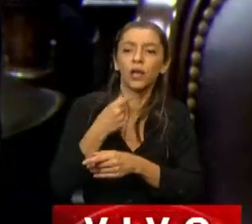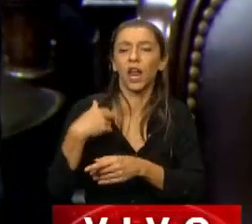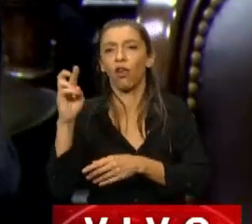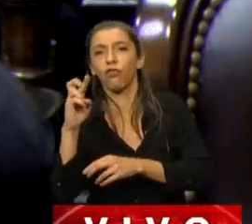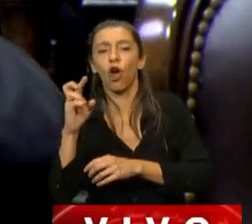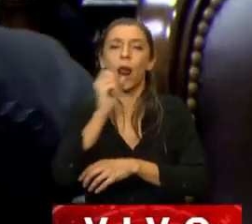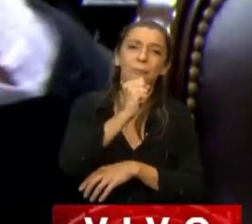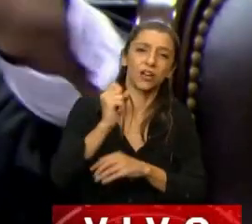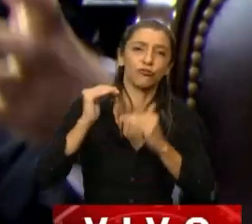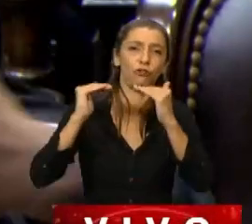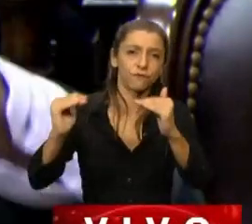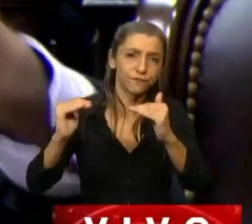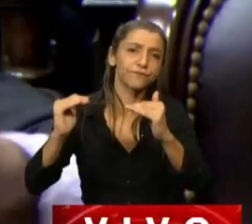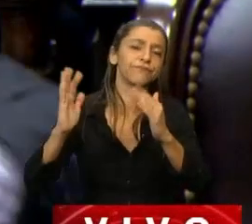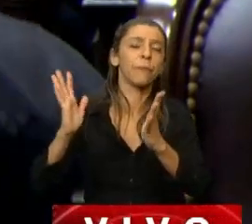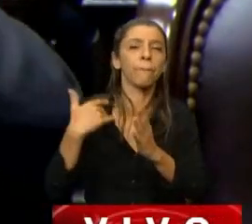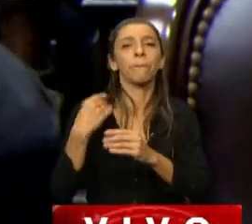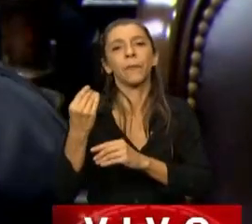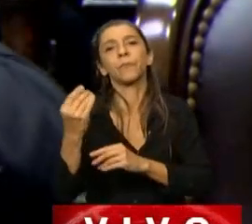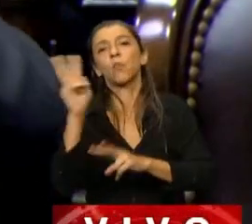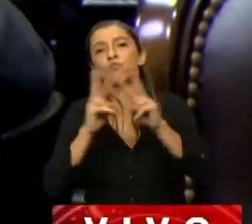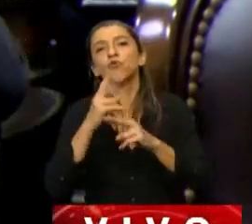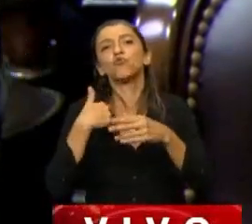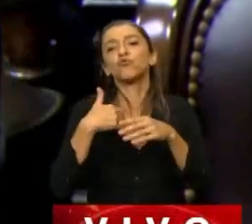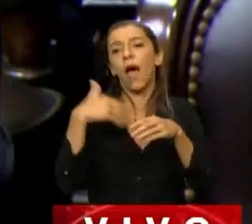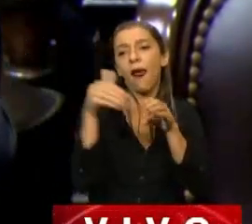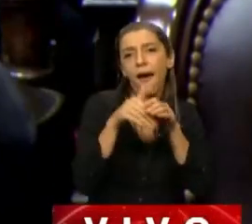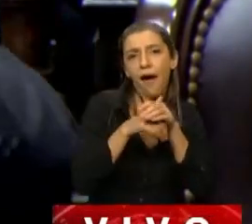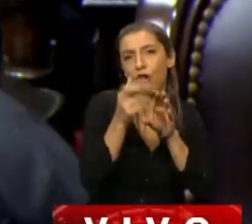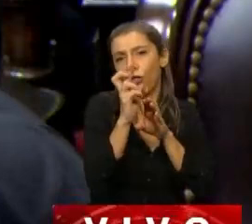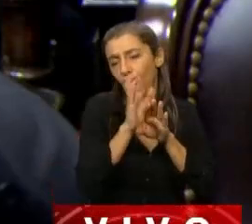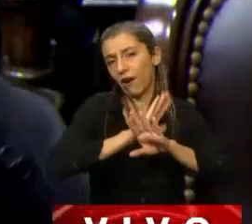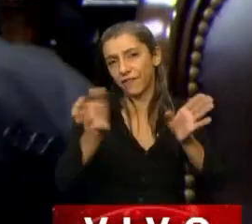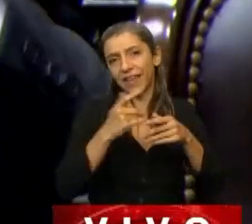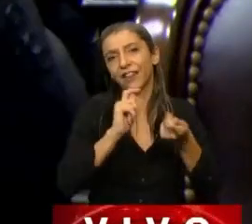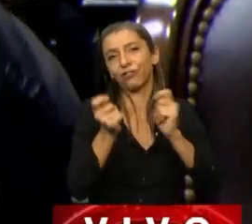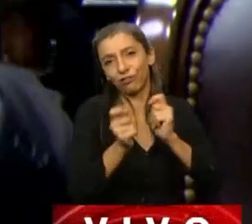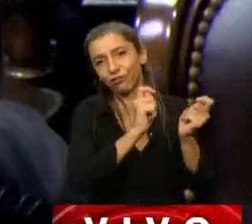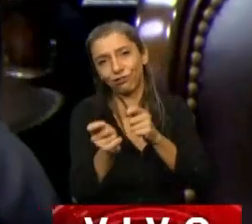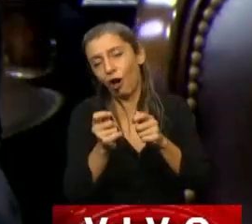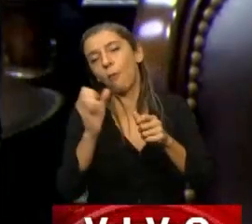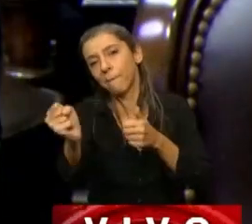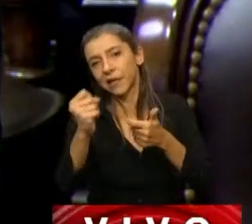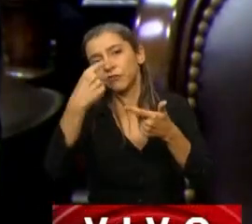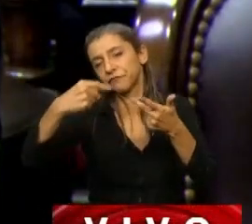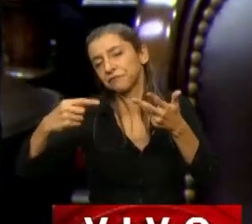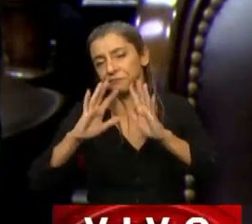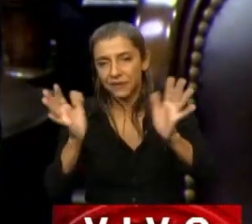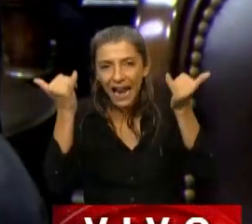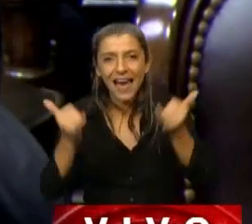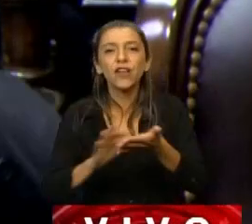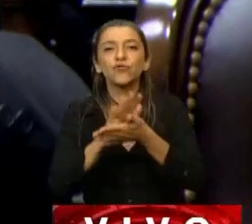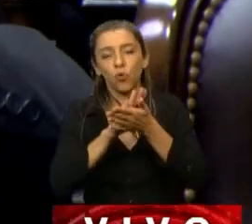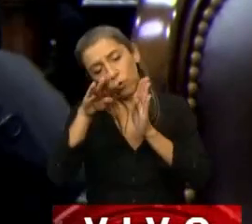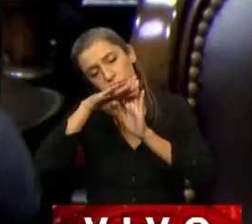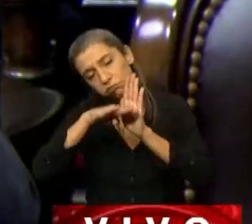reservas, subir la tasa de interés para desalentar el ahorro en dólares, bajar el déficit fiscal para tener más estabilidad cambiaria, etcétera, etcétera. El problema es